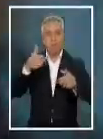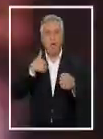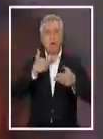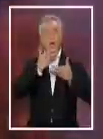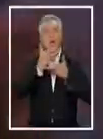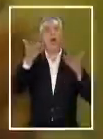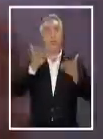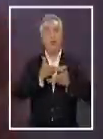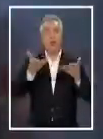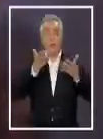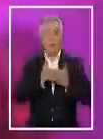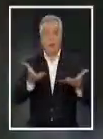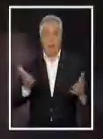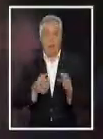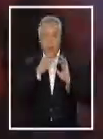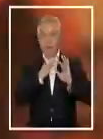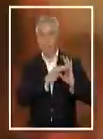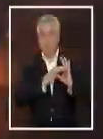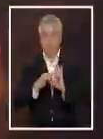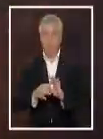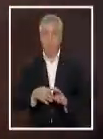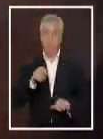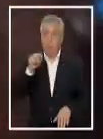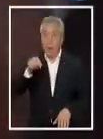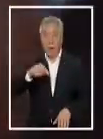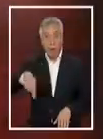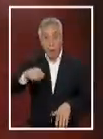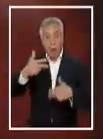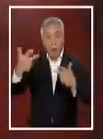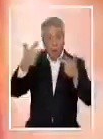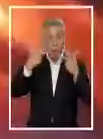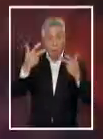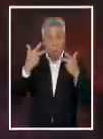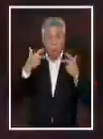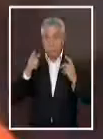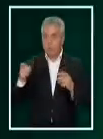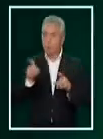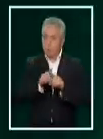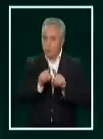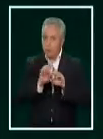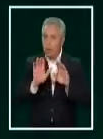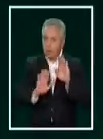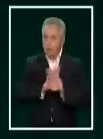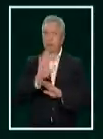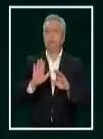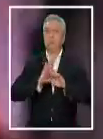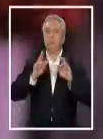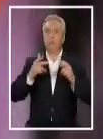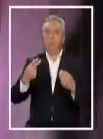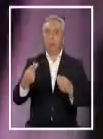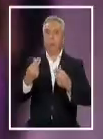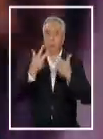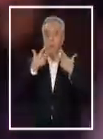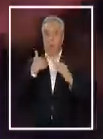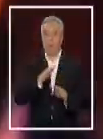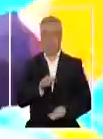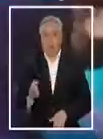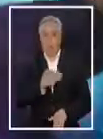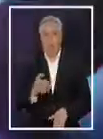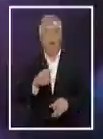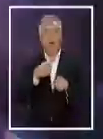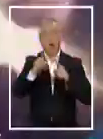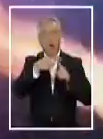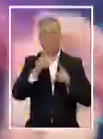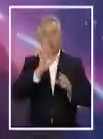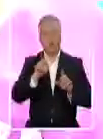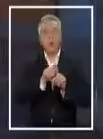Según los expertos, está en cada quien dejarse influenciar por un movimiento que crece cada vez con más fuerza. Hay verdaderos artistas, otros que solo lo